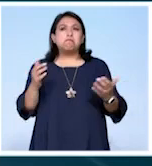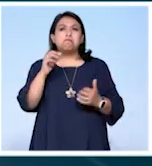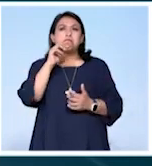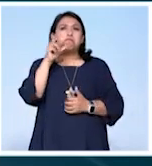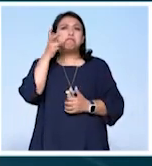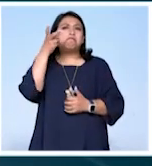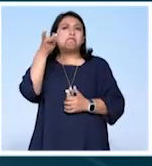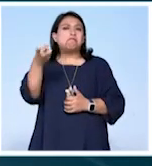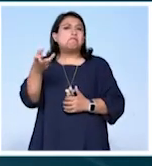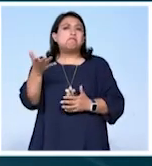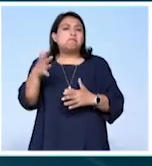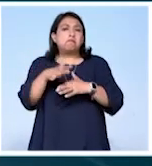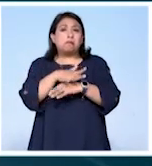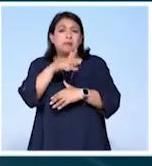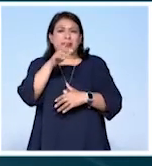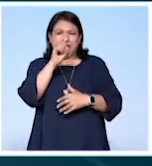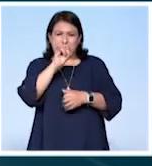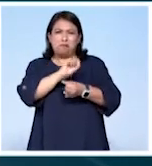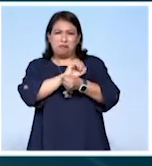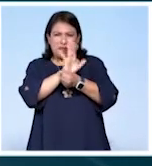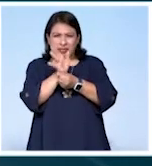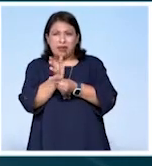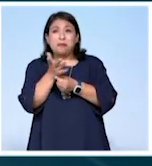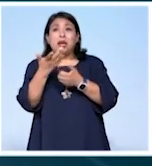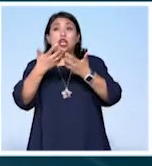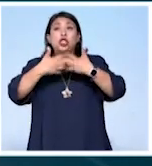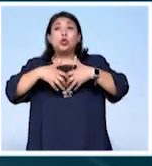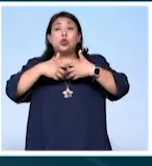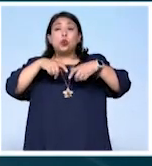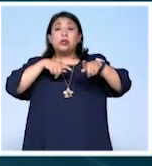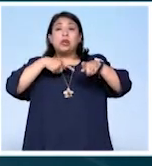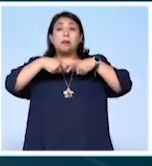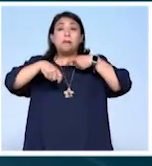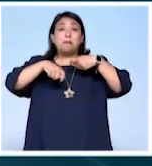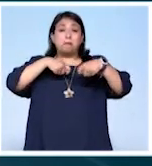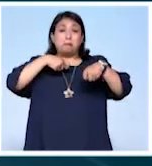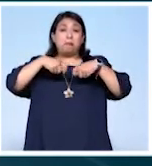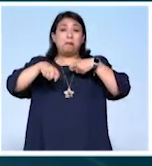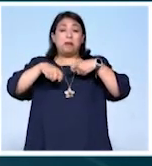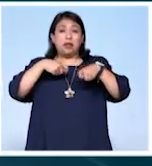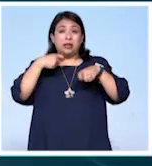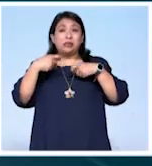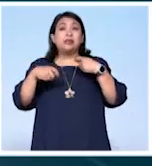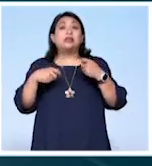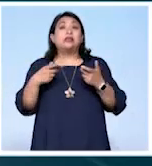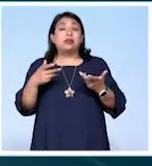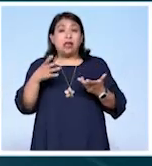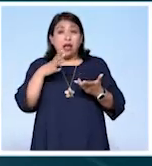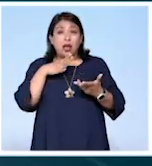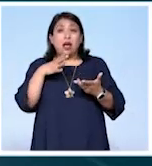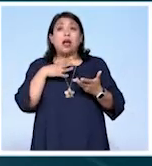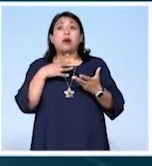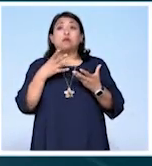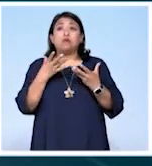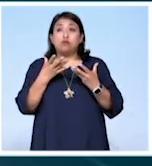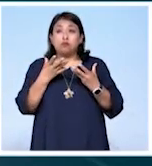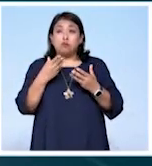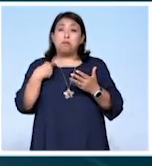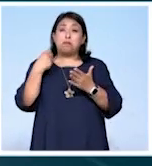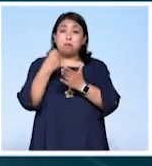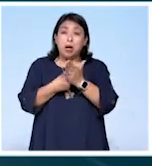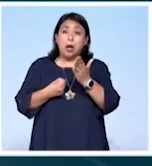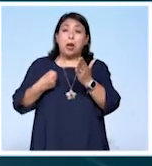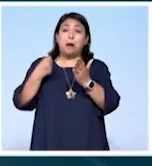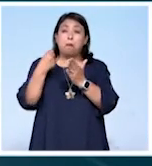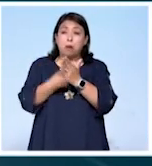allá. A pesar de la pandemia, la industria de plástico ha pegado constantemente, ha peleado